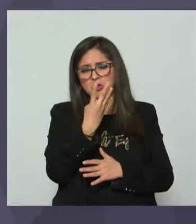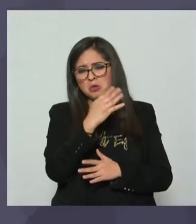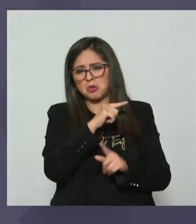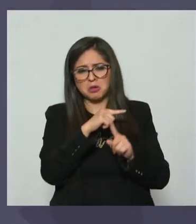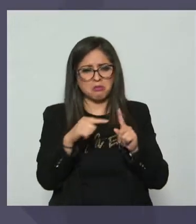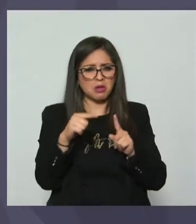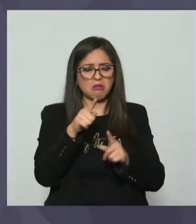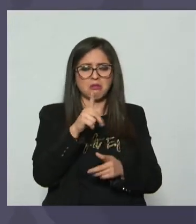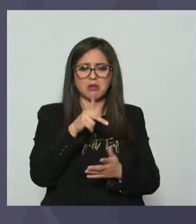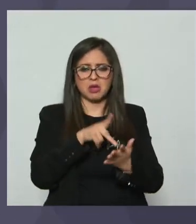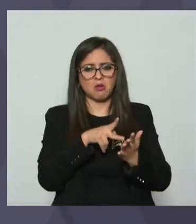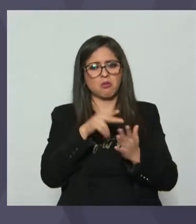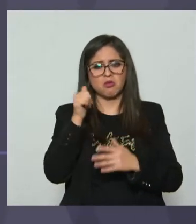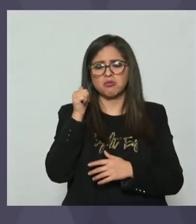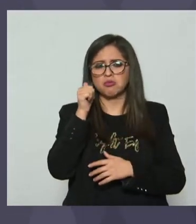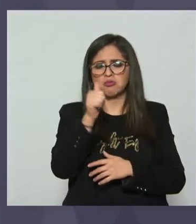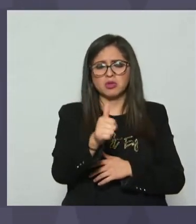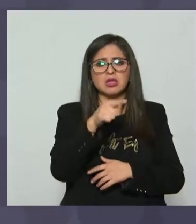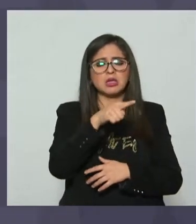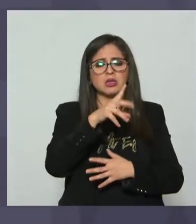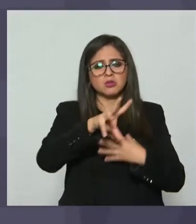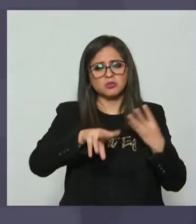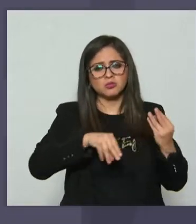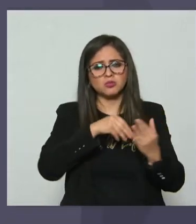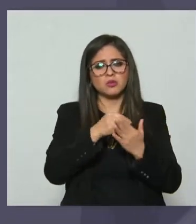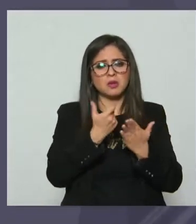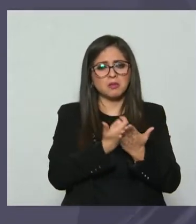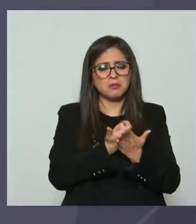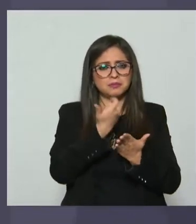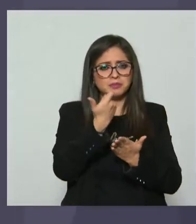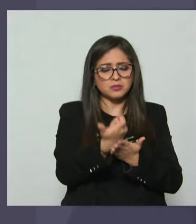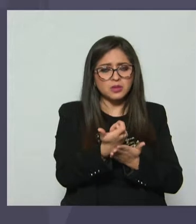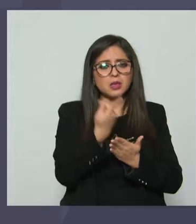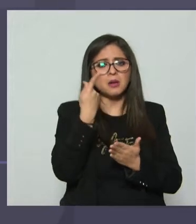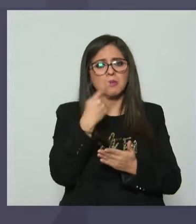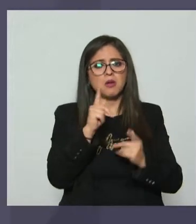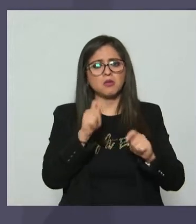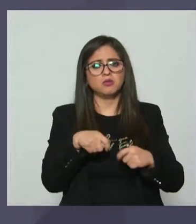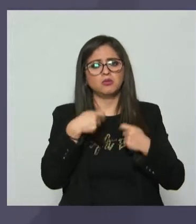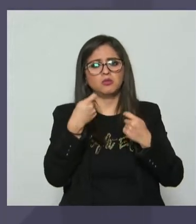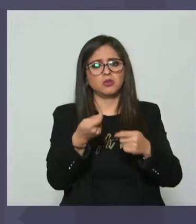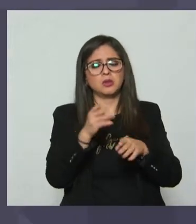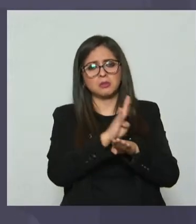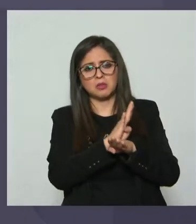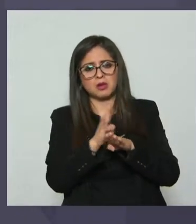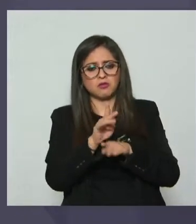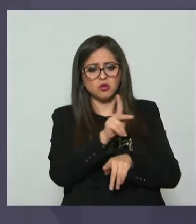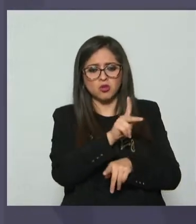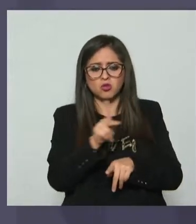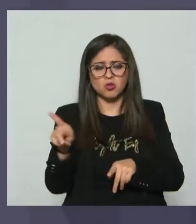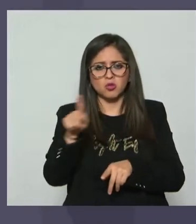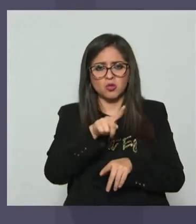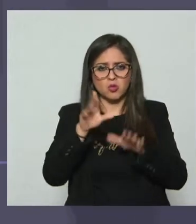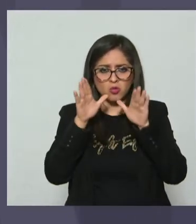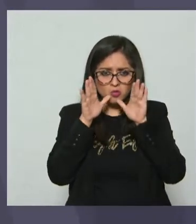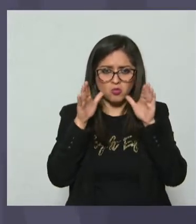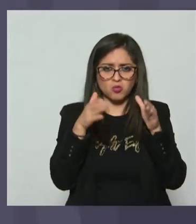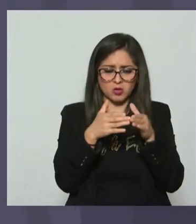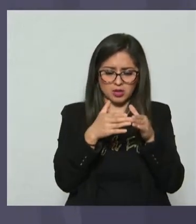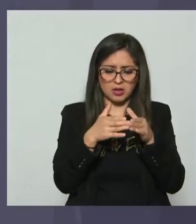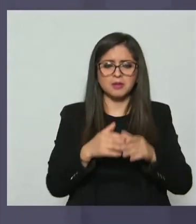Esa es la inversión que va a haber y va a tener muchos beneficios para la comunidad. Ahora, siempre hay